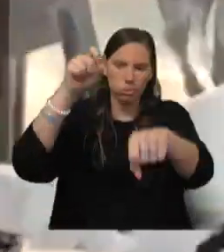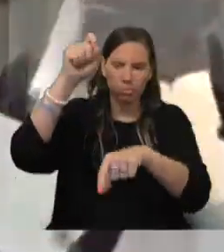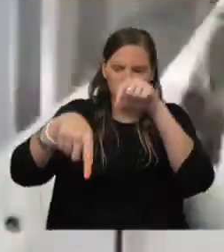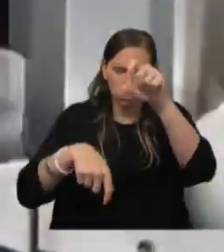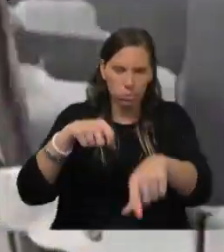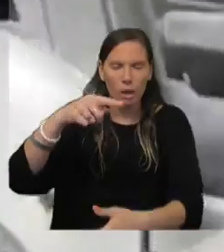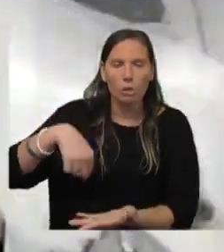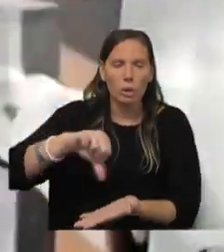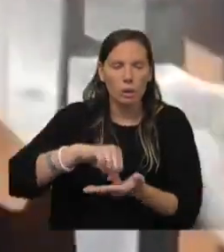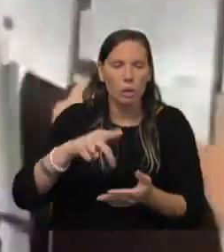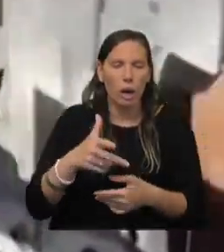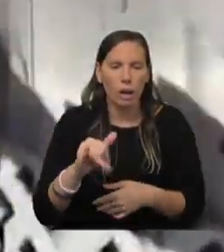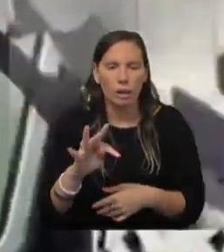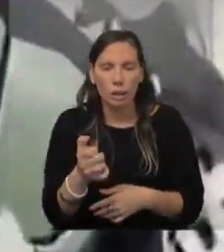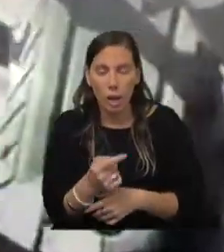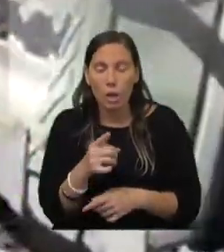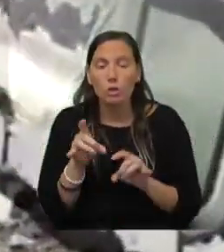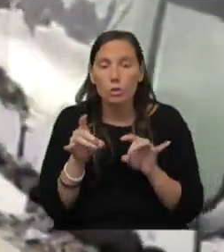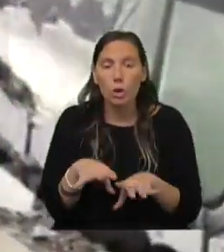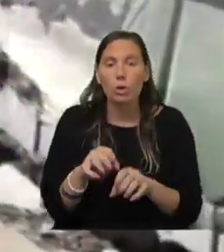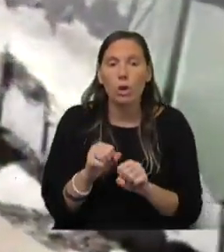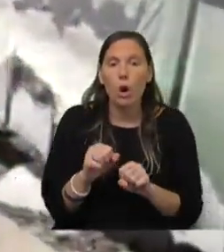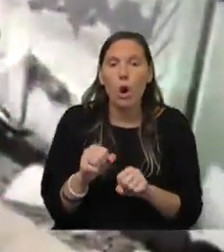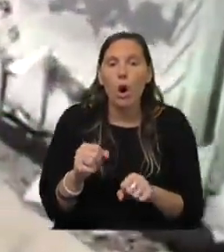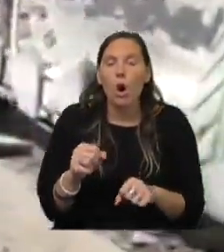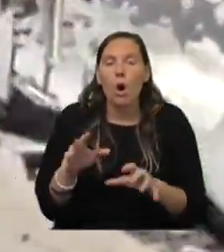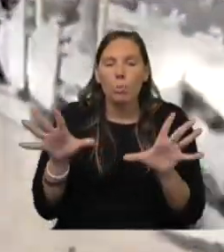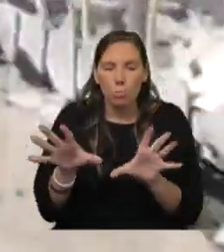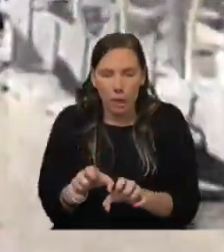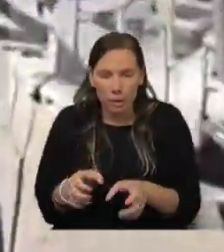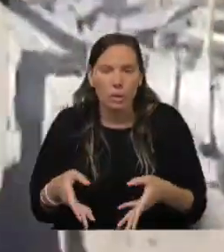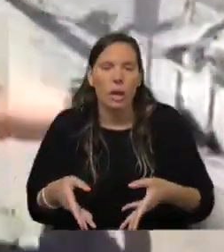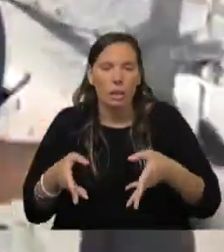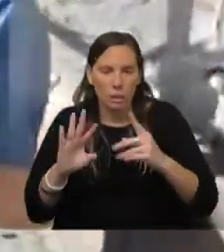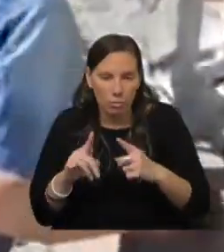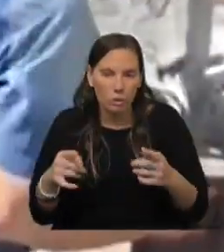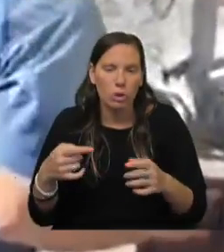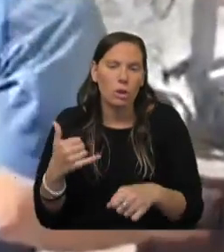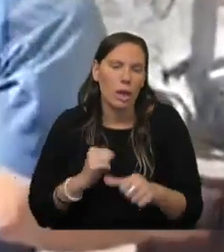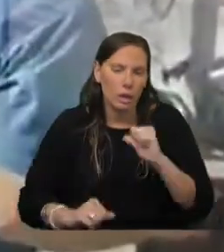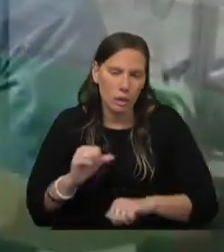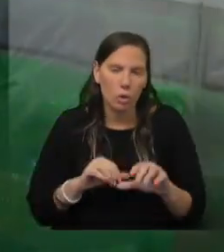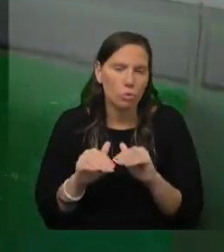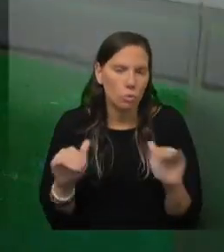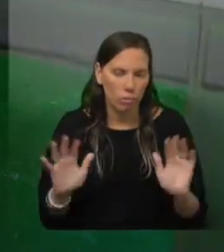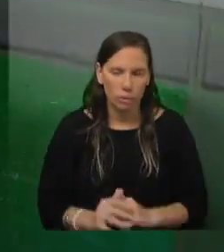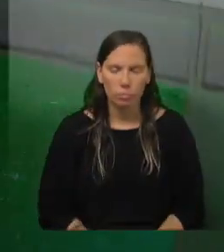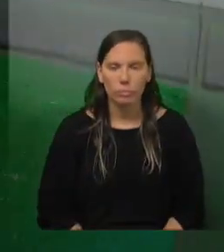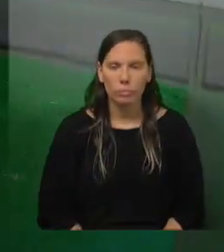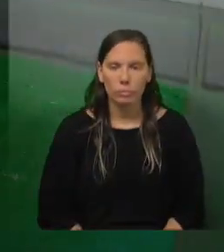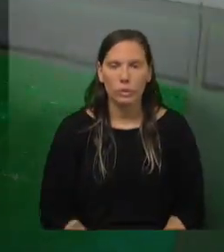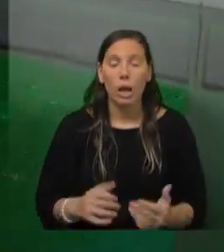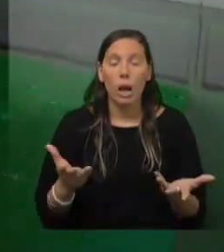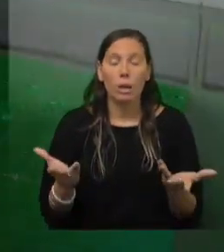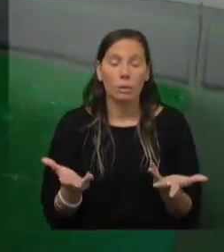jafa Aunque solo habrían producido daños materiales y heridos leves hasta aquí